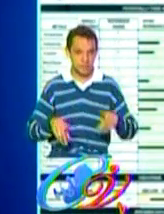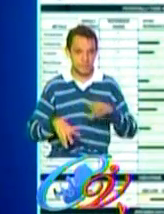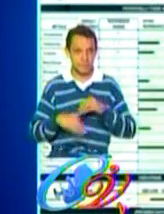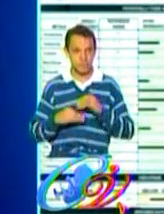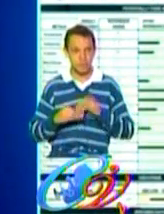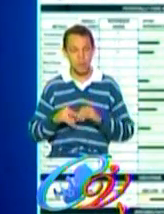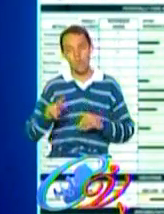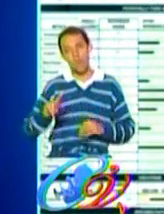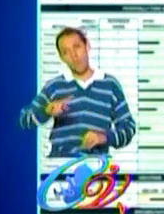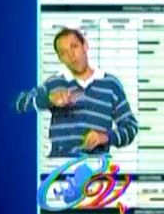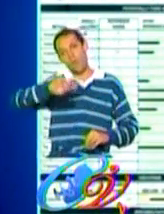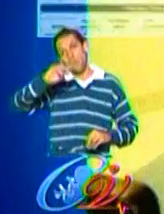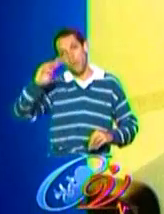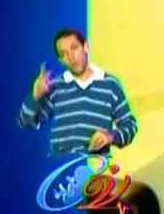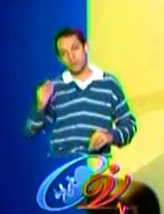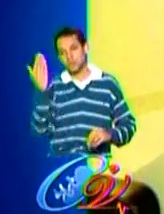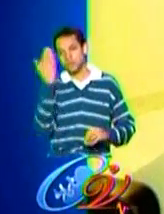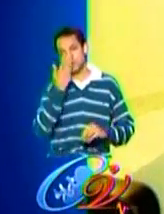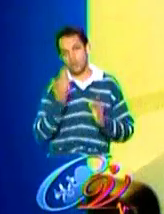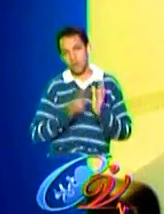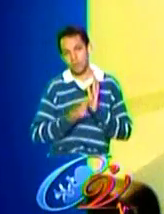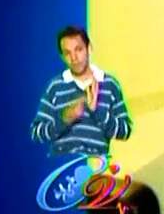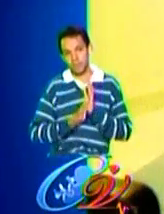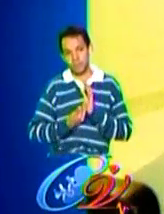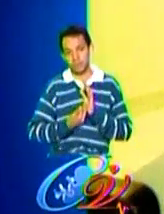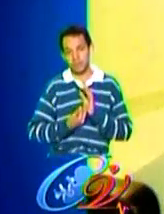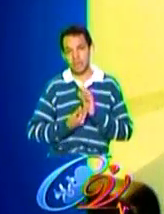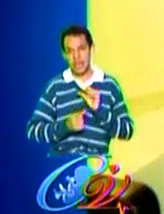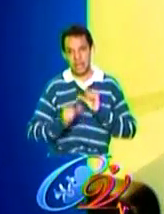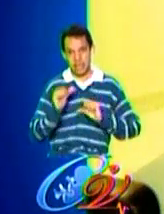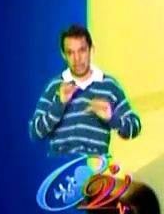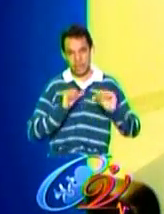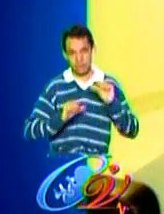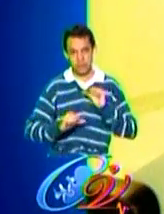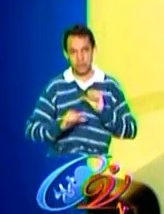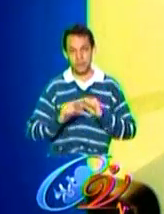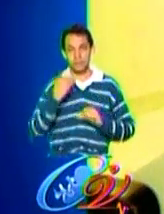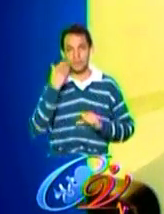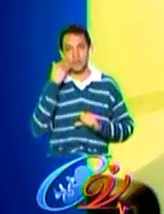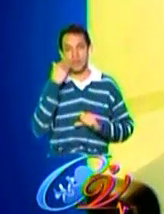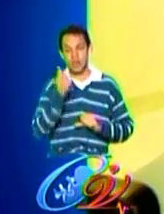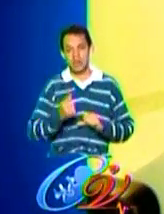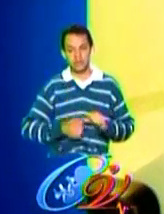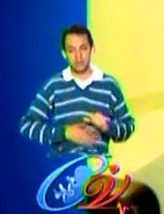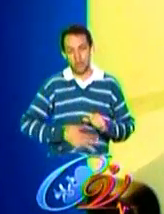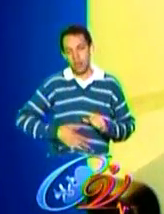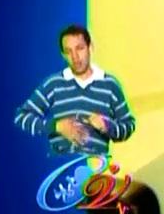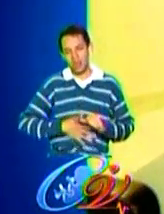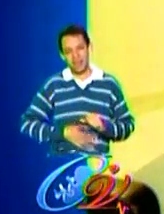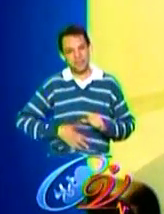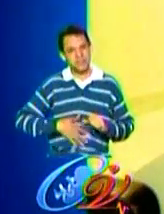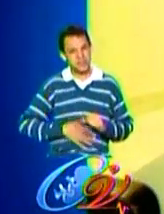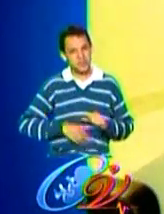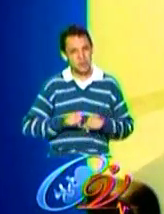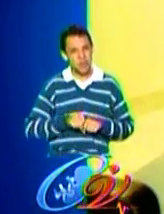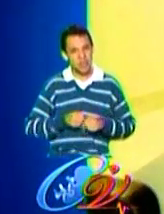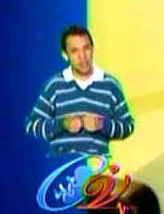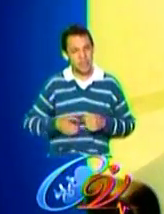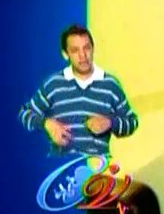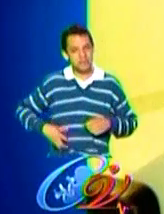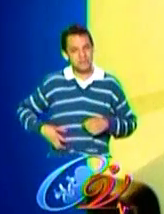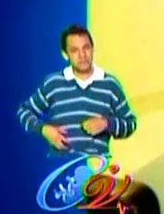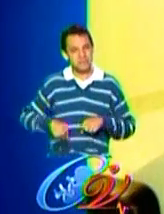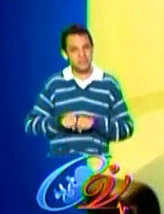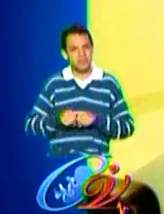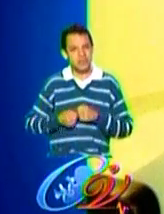los otros test que hacemos, por ejemplo, de metales. Nosotros tuvimos una paciente en falla renal y resulta que ella estuvo expuesta al